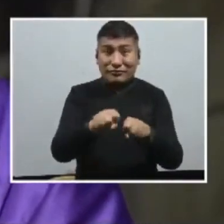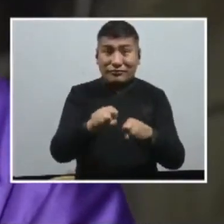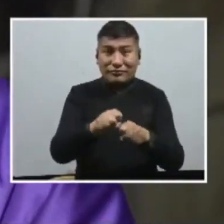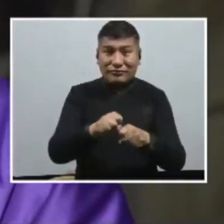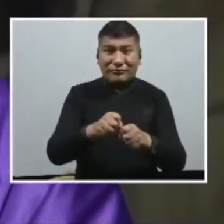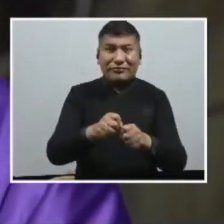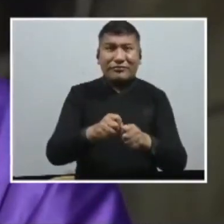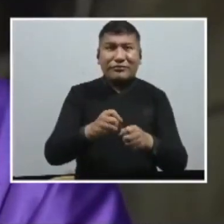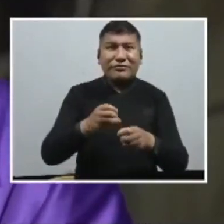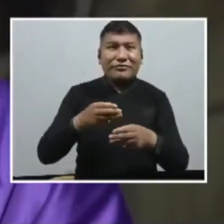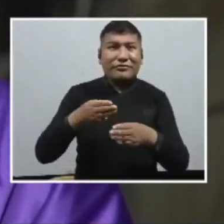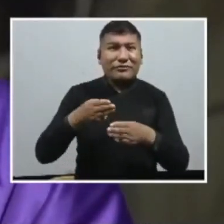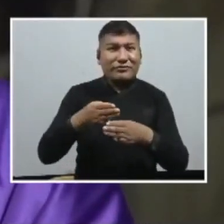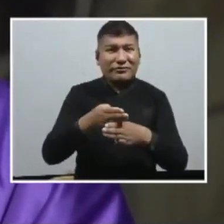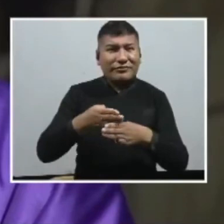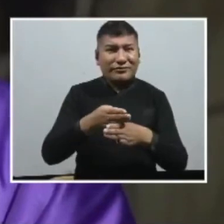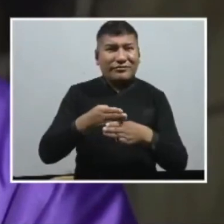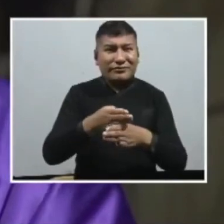tenía San José?